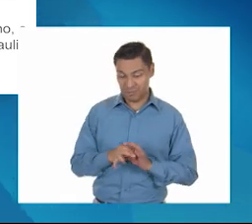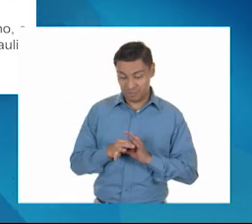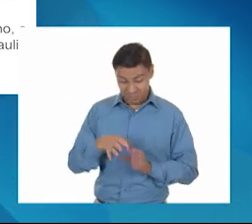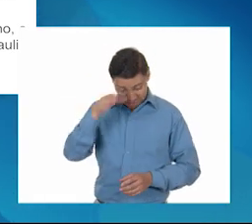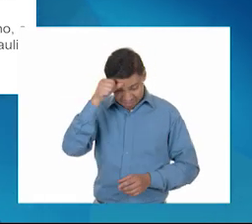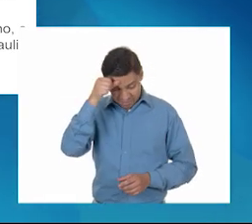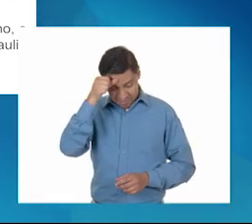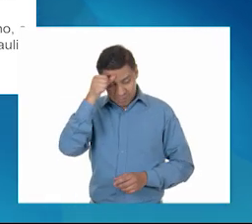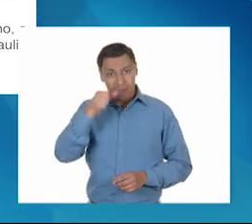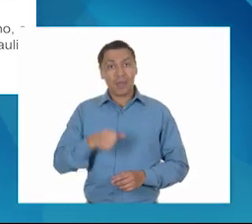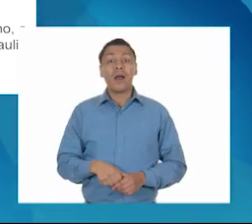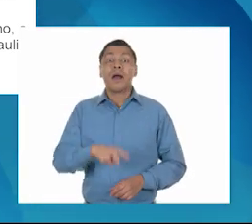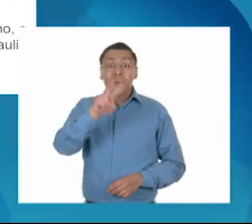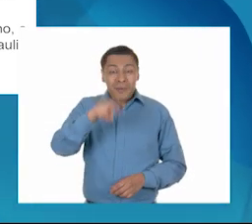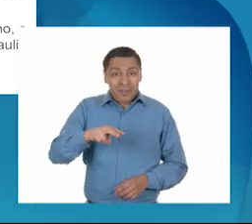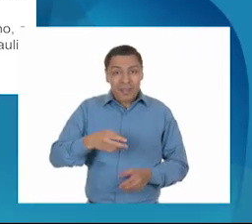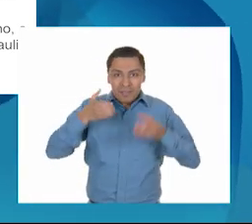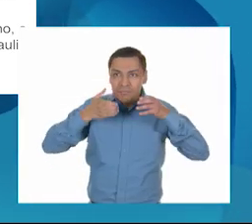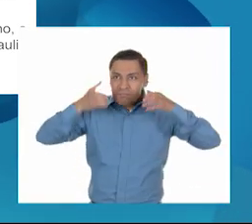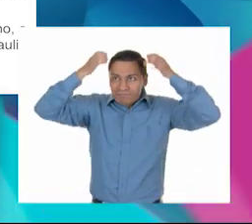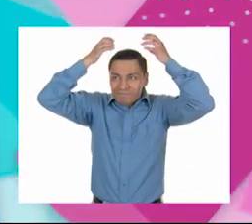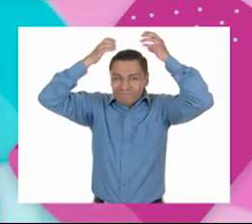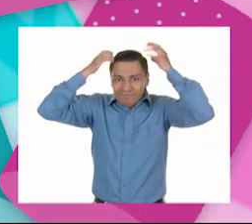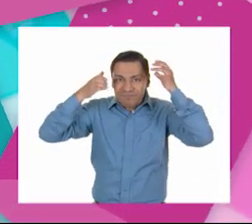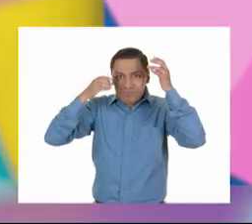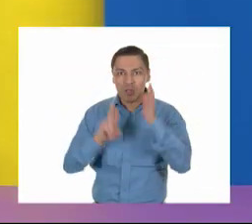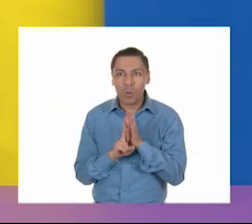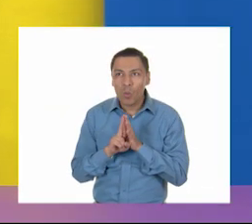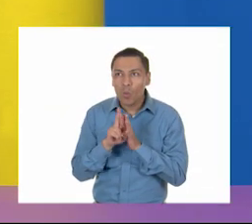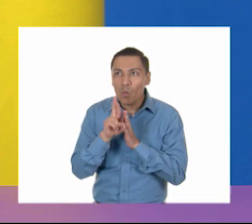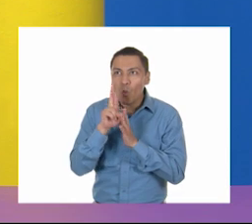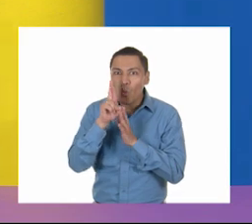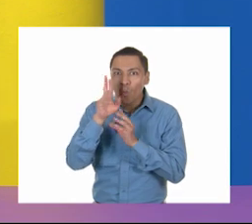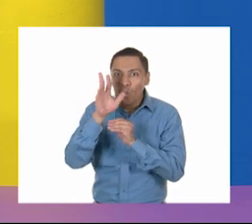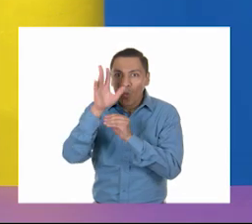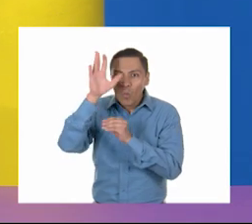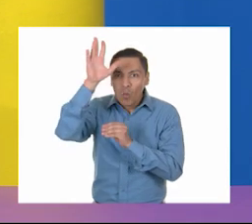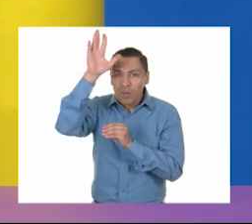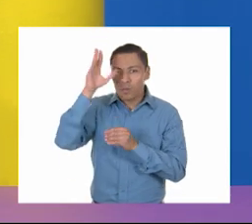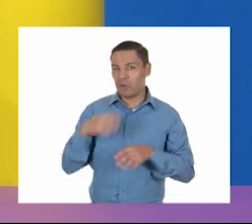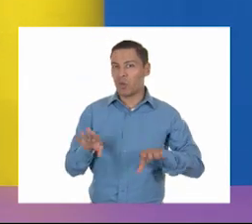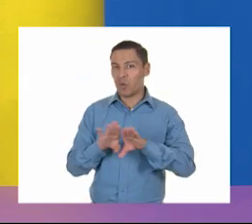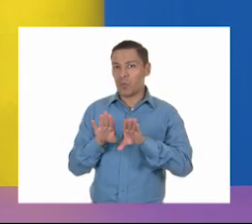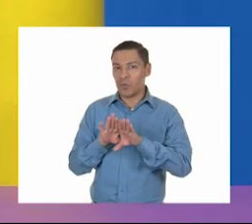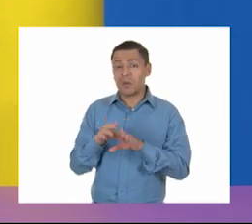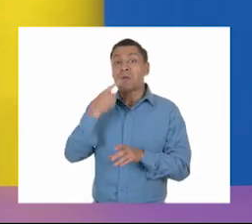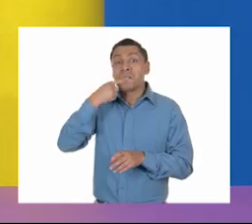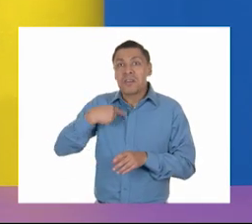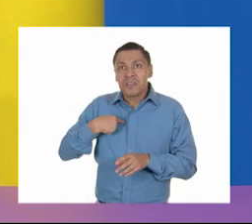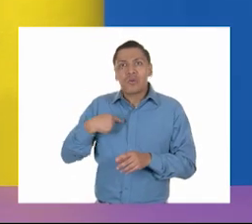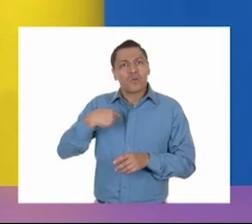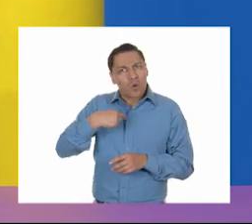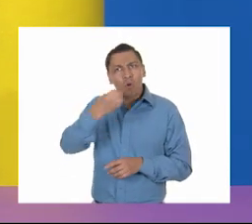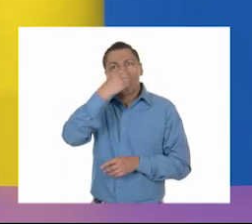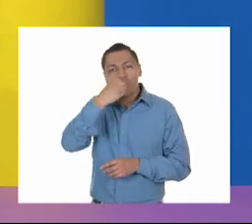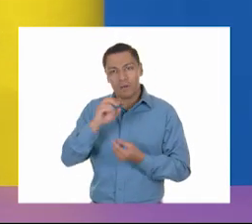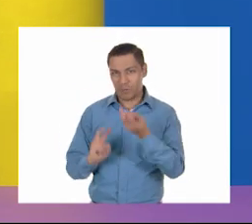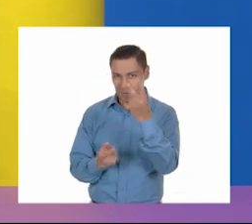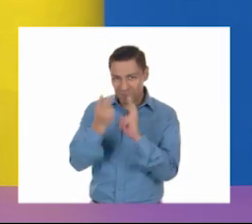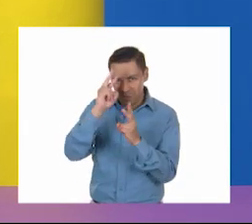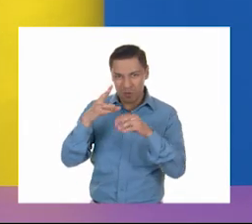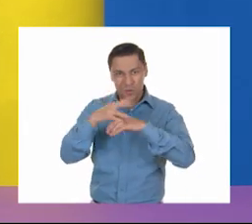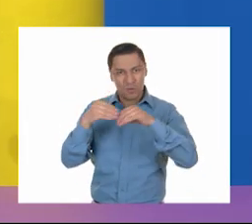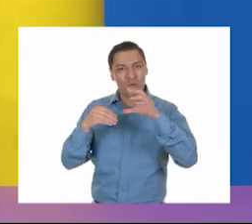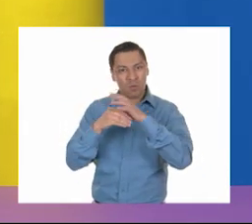que nos dijo el astronauta. Y hasta me acuerdo que le dije que yo comía muchas frutas y verduras. Ah, sí, ¿cierto?